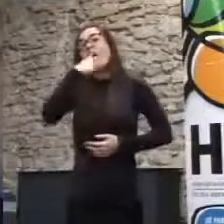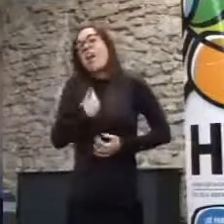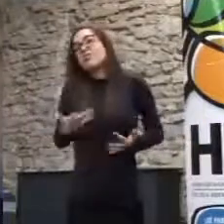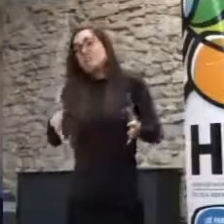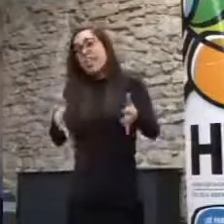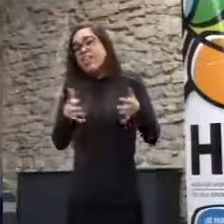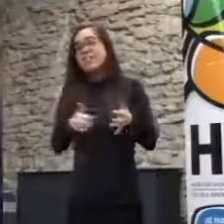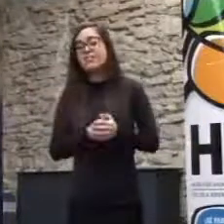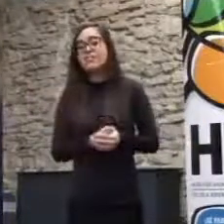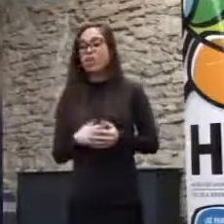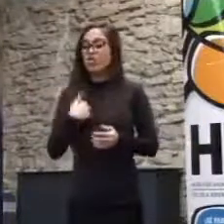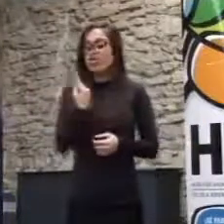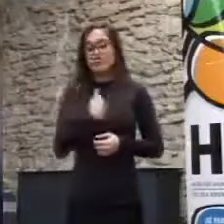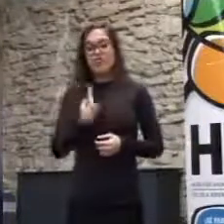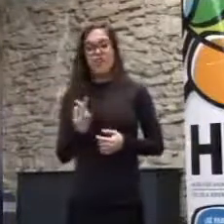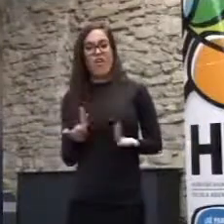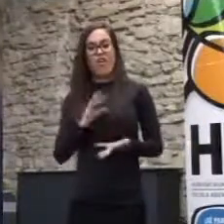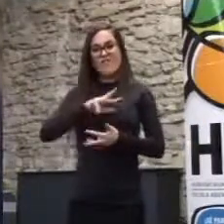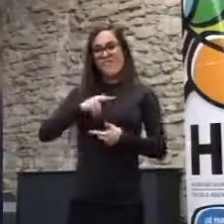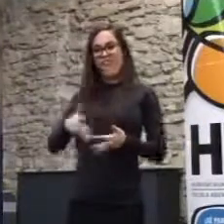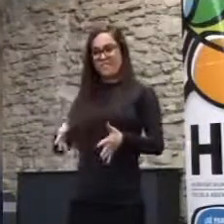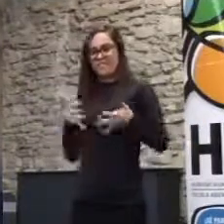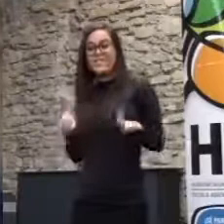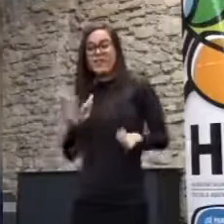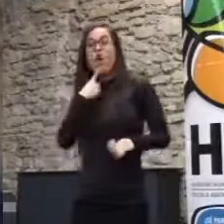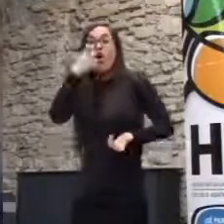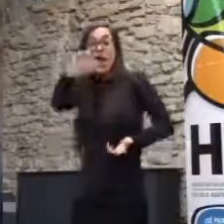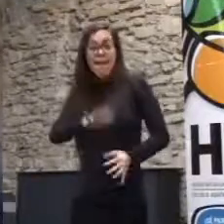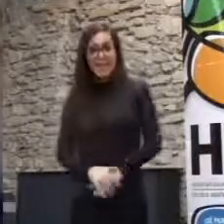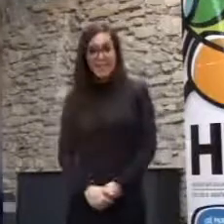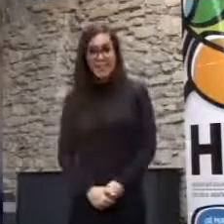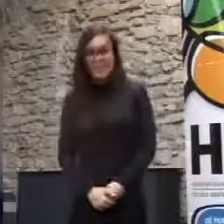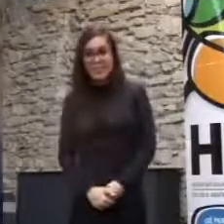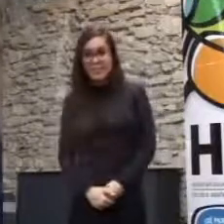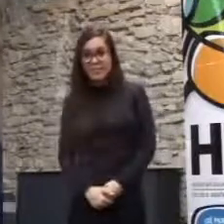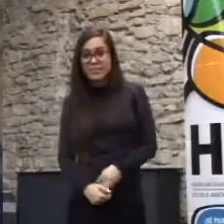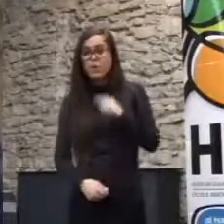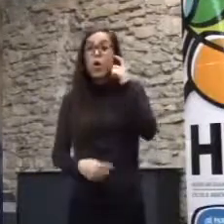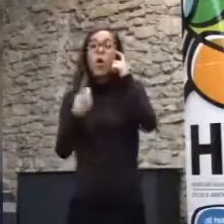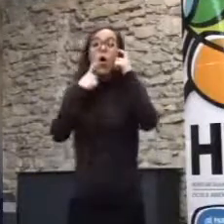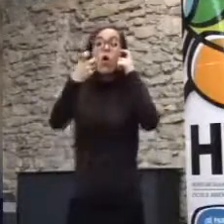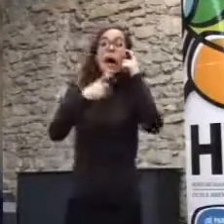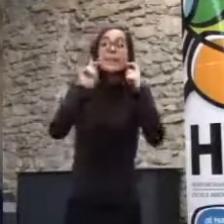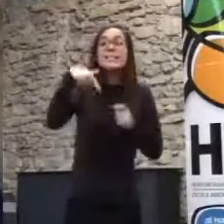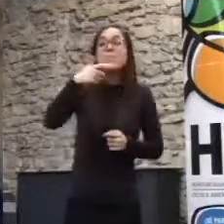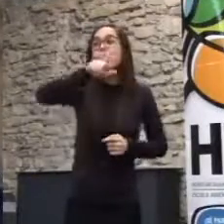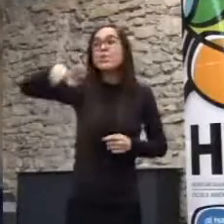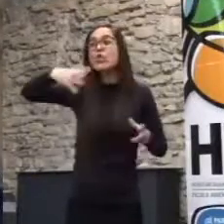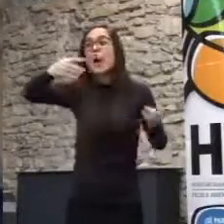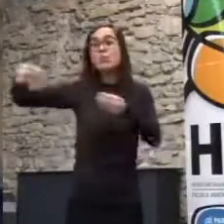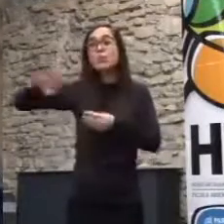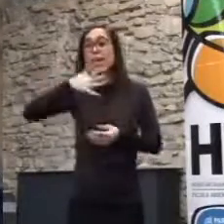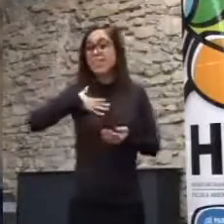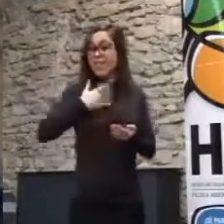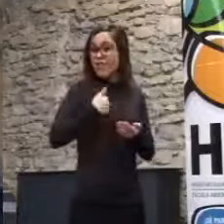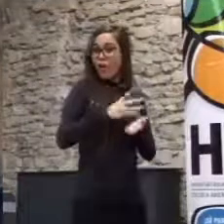la competitividad absurda que decía Hichaso, que a mí no me lo parece. Me parece que es, ojalá yo pueda dar a mis lectores que confían en mí, ojalá pueda darles